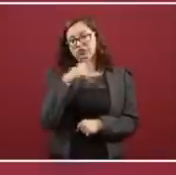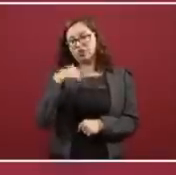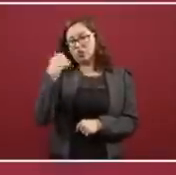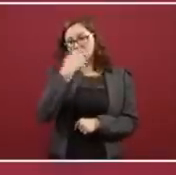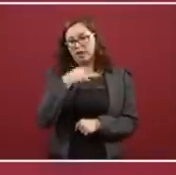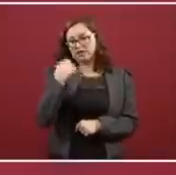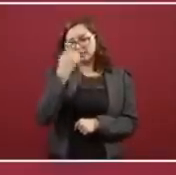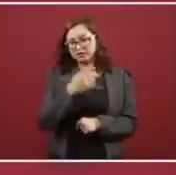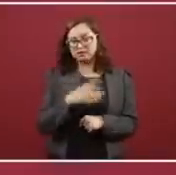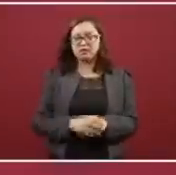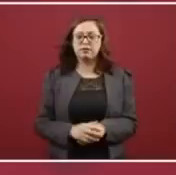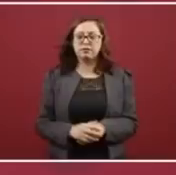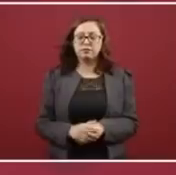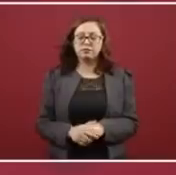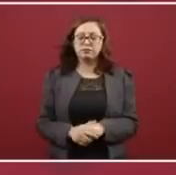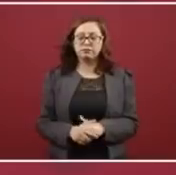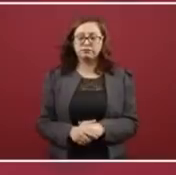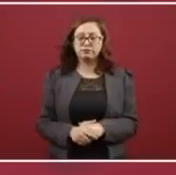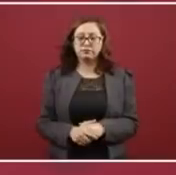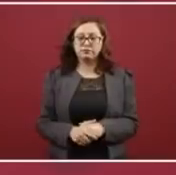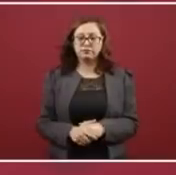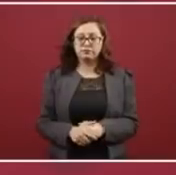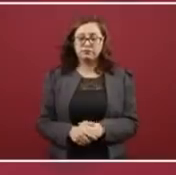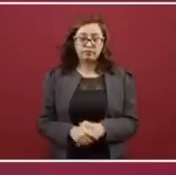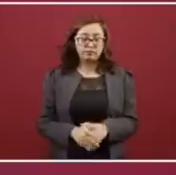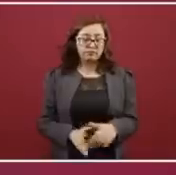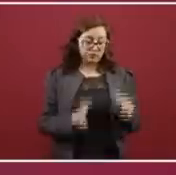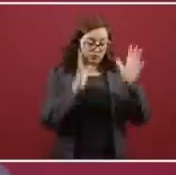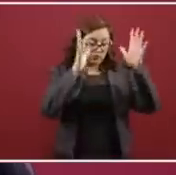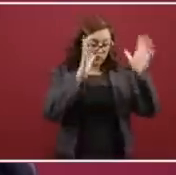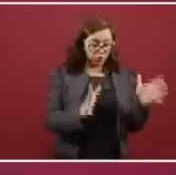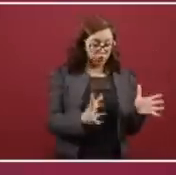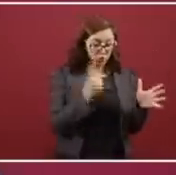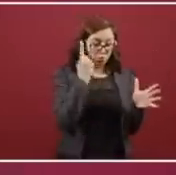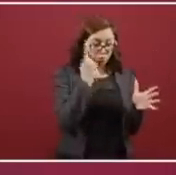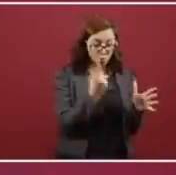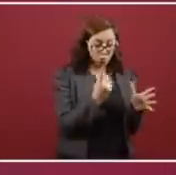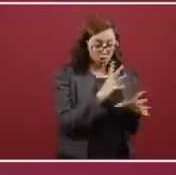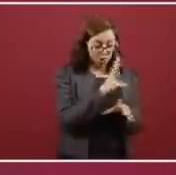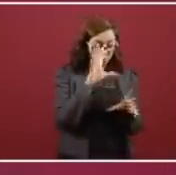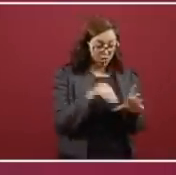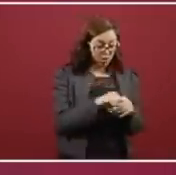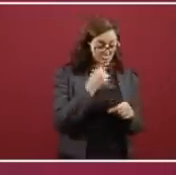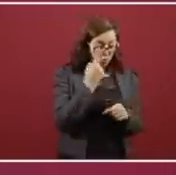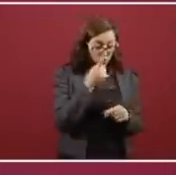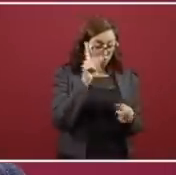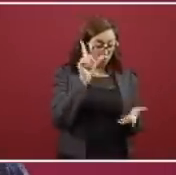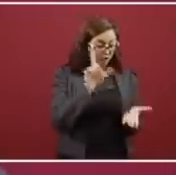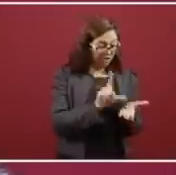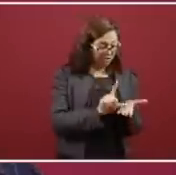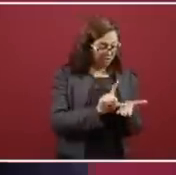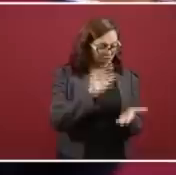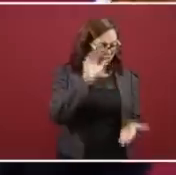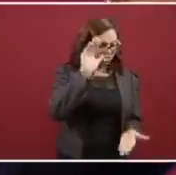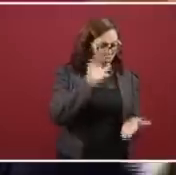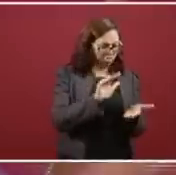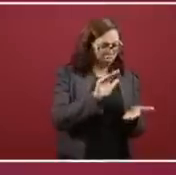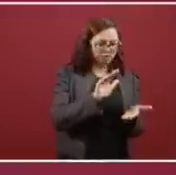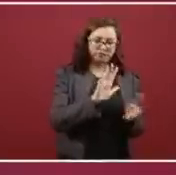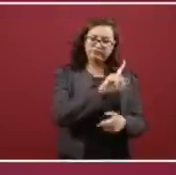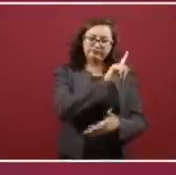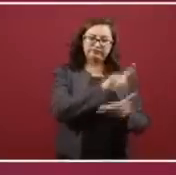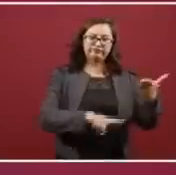y vamos bomba hasta que no se concluye una bomba sin nada litros del litro esa bomba se